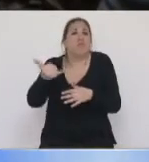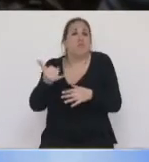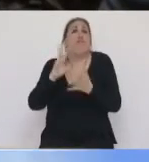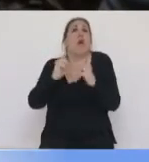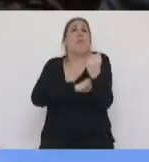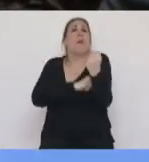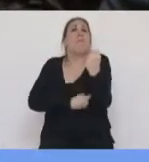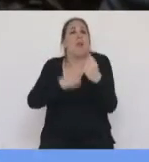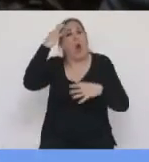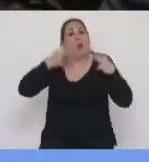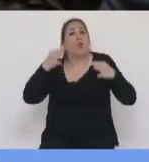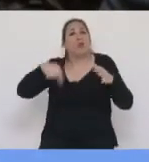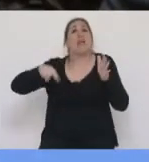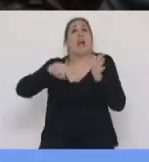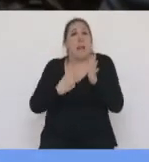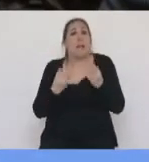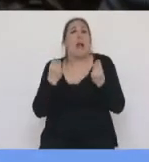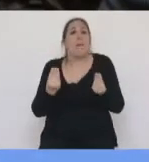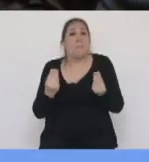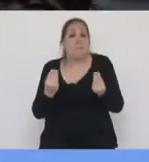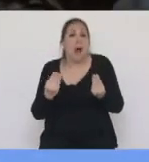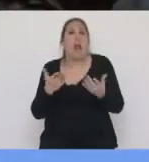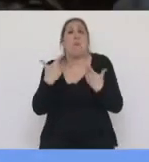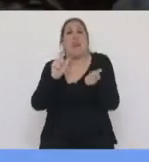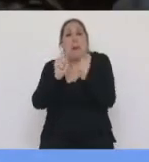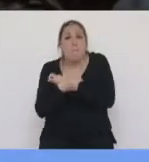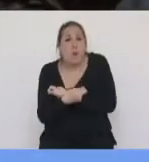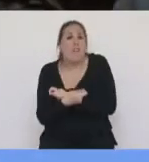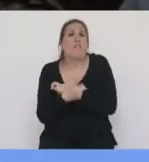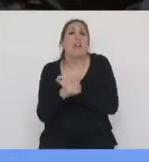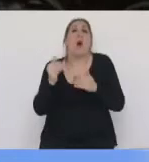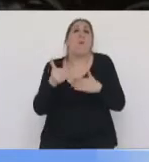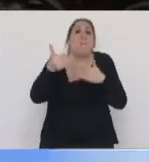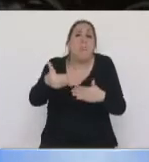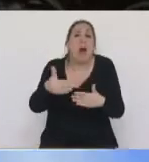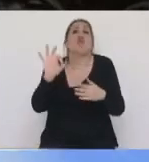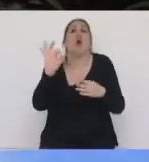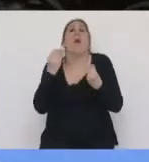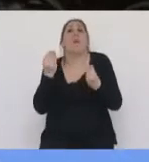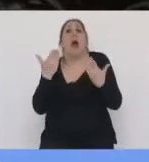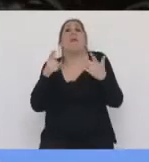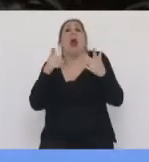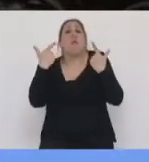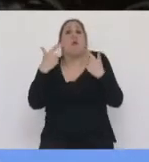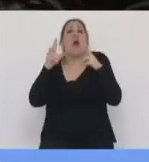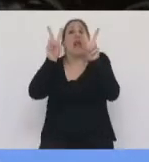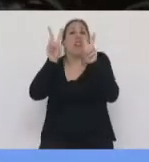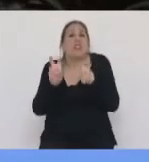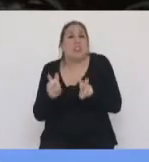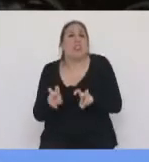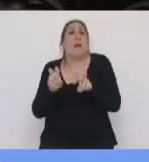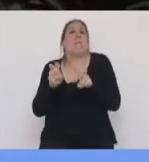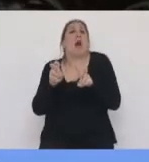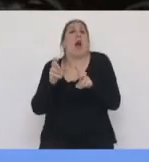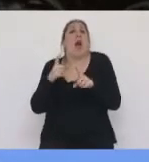justicia de la ciudad de buenos aires para entender para modificar o para tratar causas y sentencias dictadas por